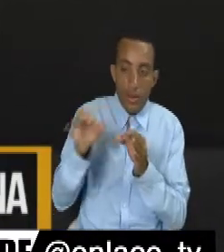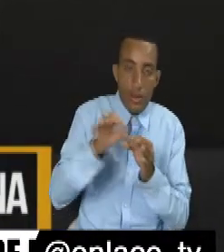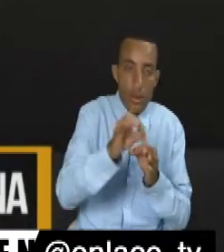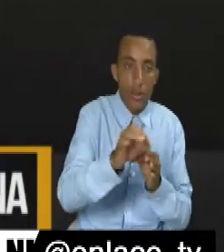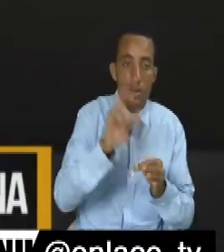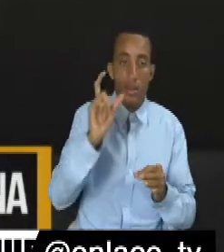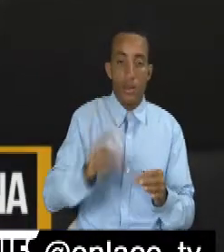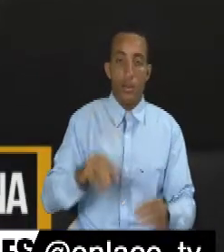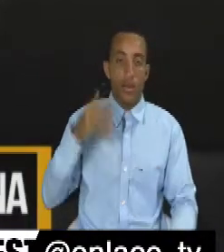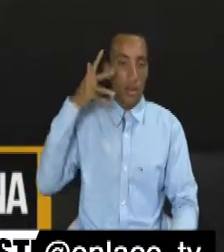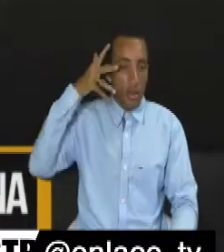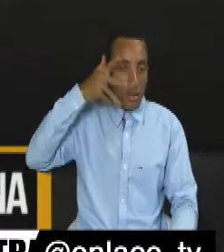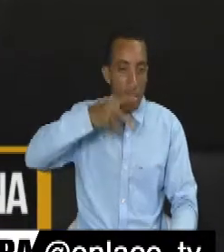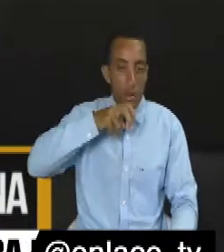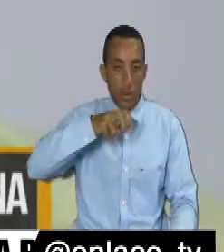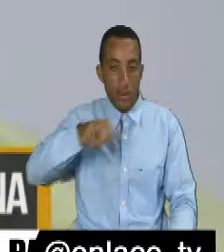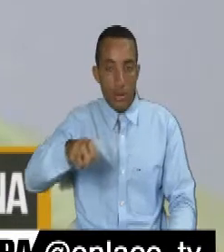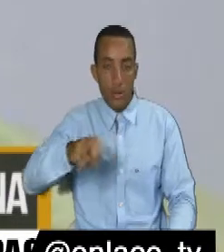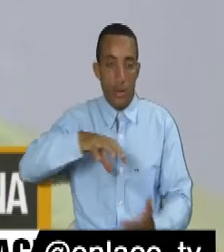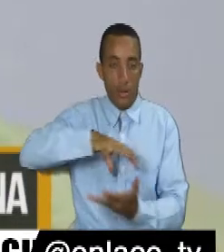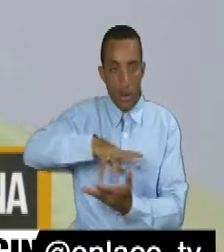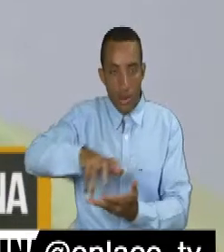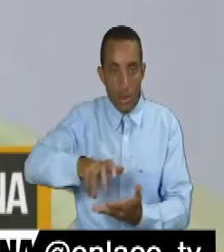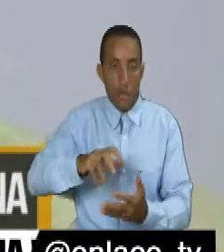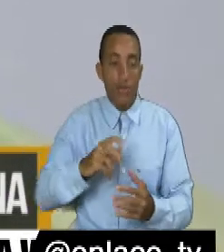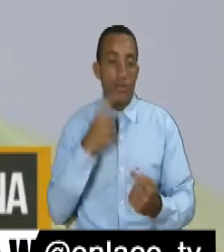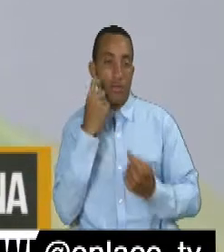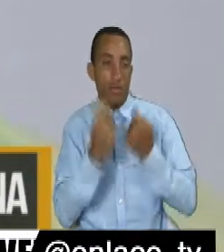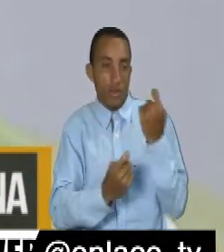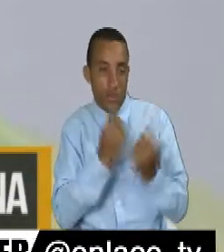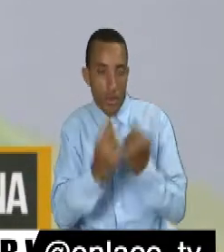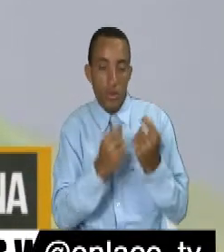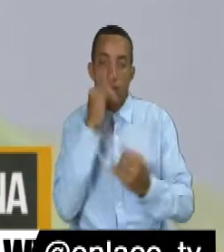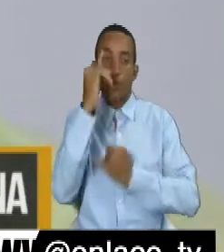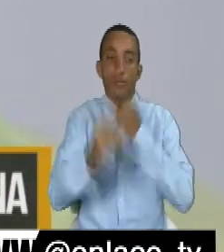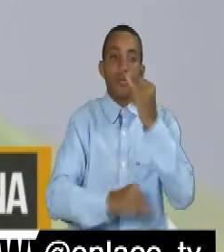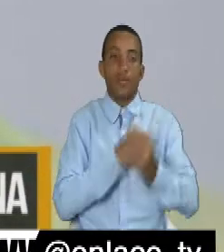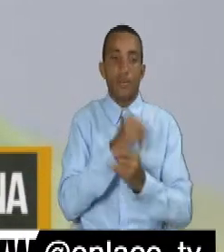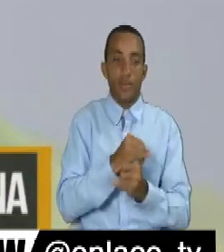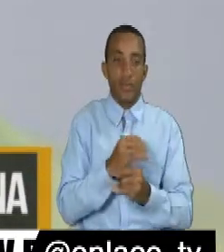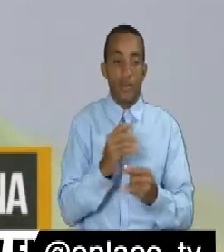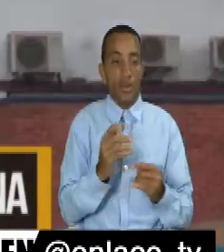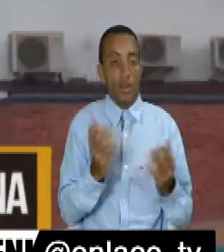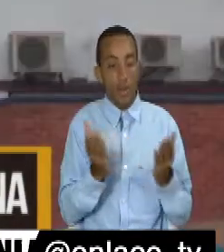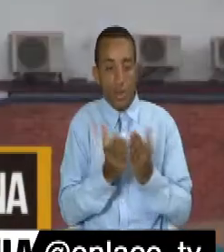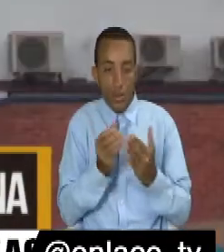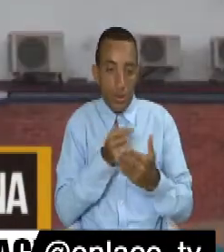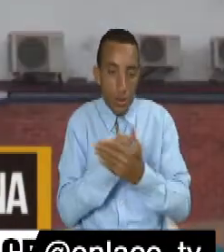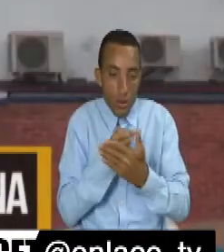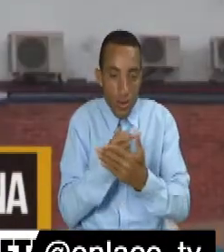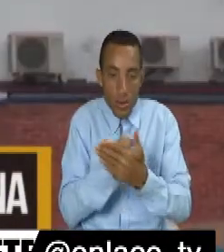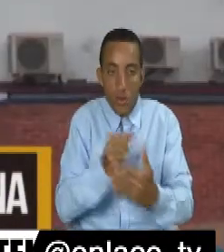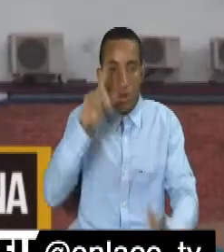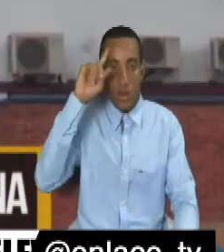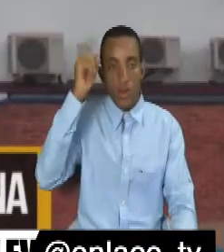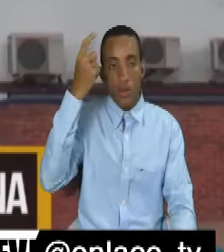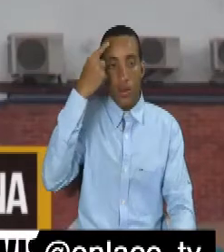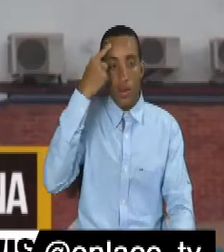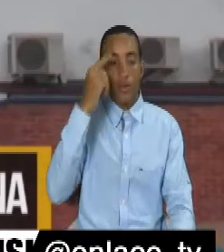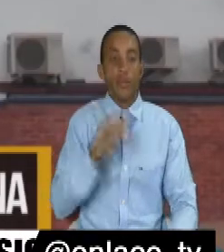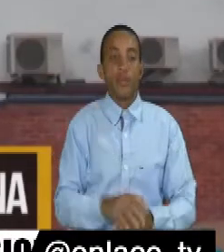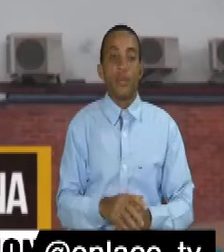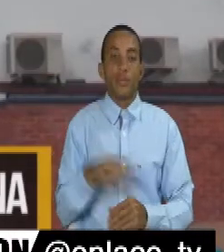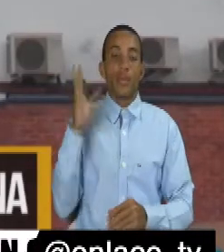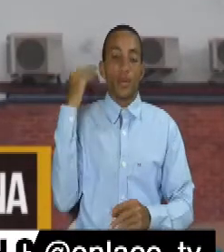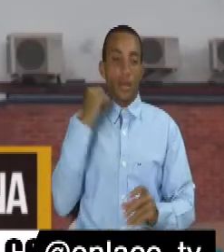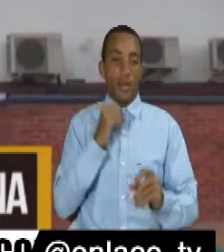es profesional en negocios internacionales, especialista en finanzas y estudios en gerencia y gobierno. Fue concejal de Barranquilla por 6 años,